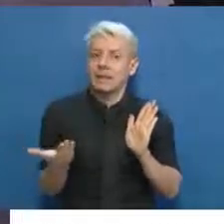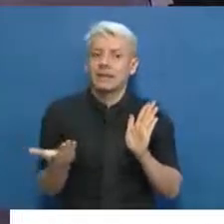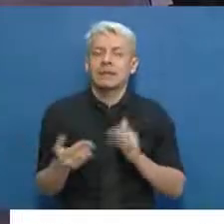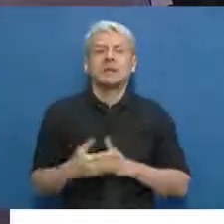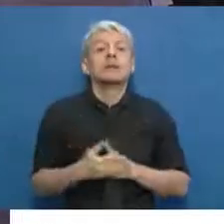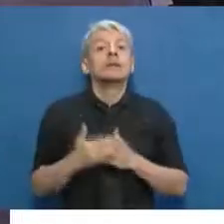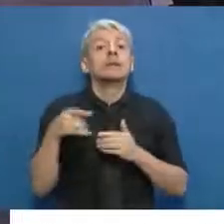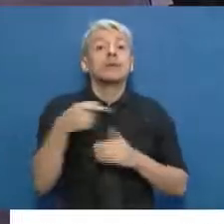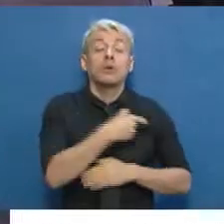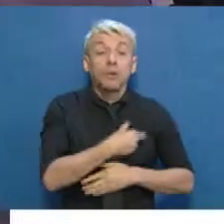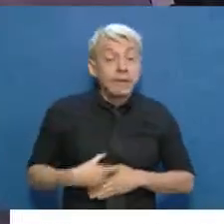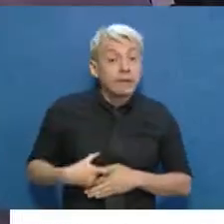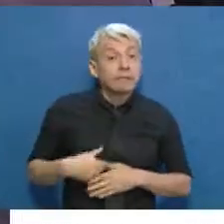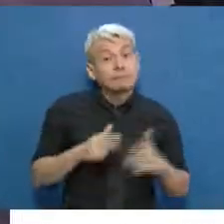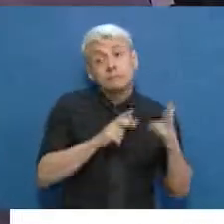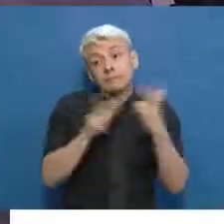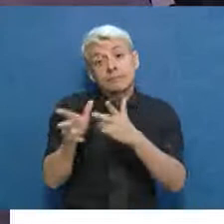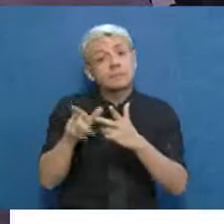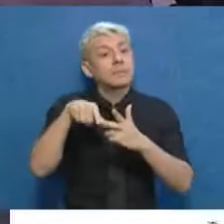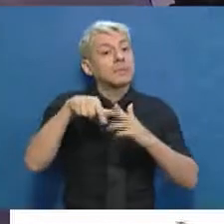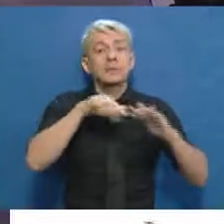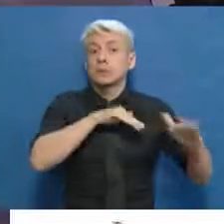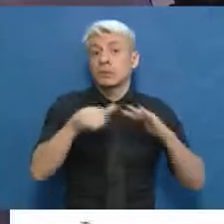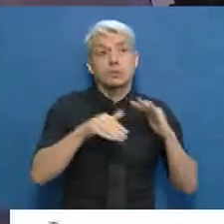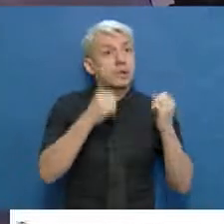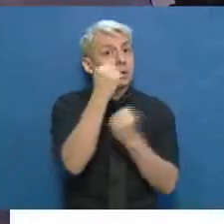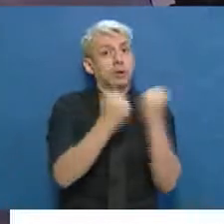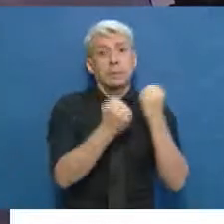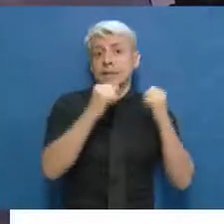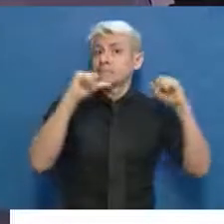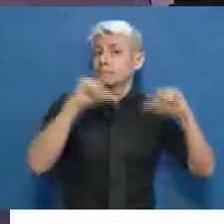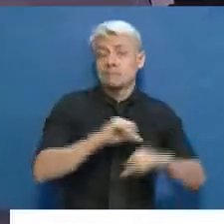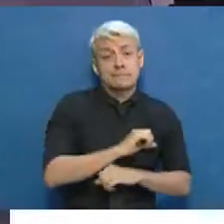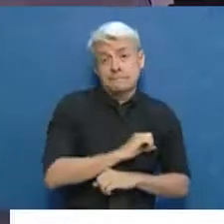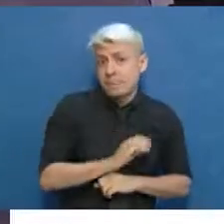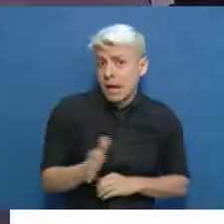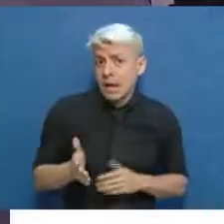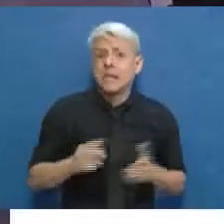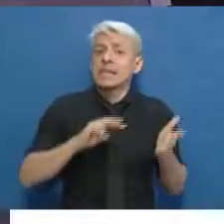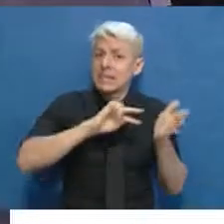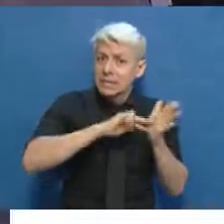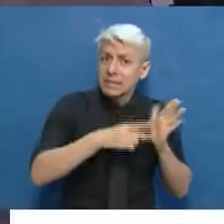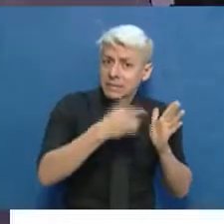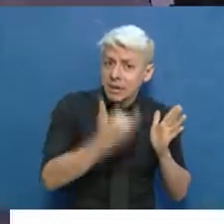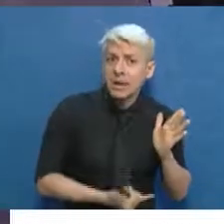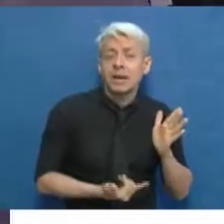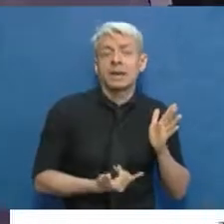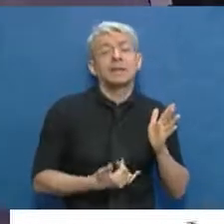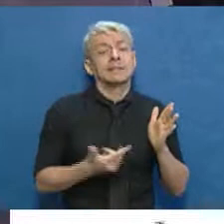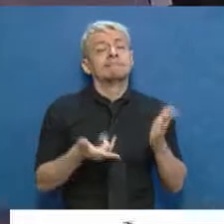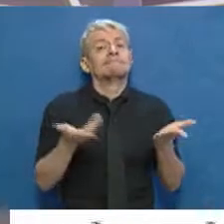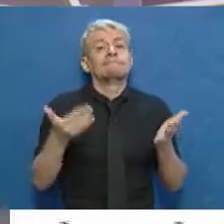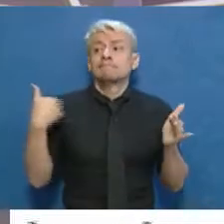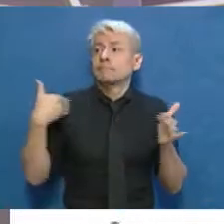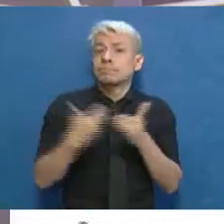y el gobierno con la situación que atraviesa de crisis financiera, una crisis bastante importante que no ha podido resolver a lo largo